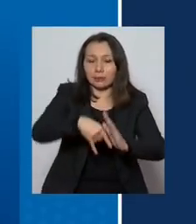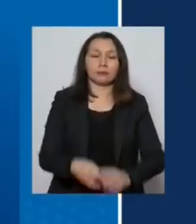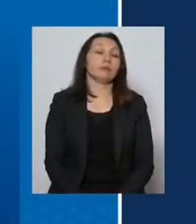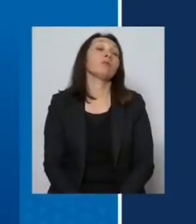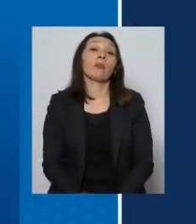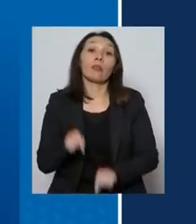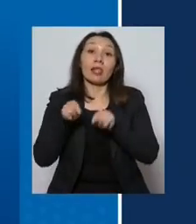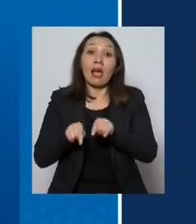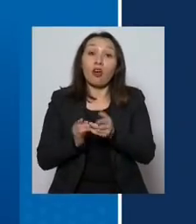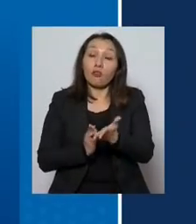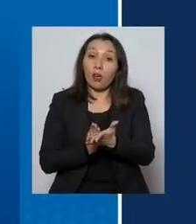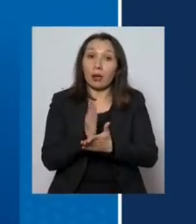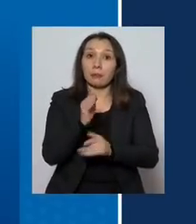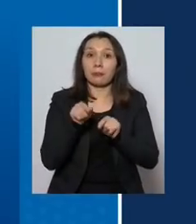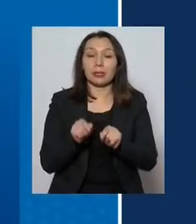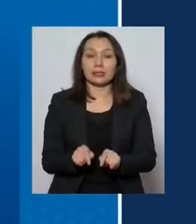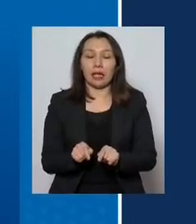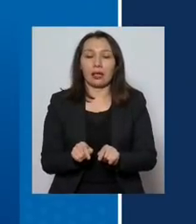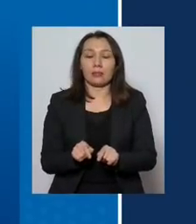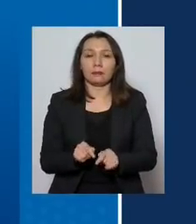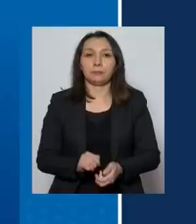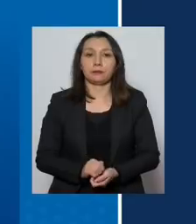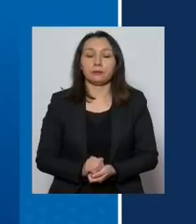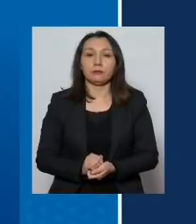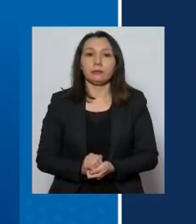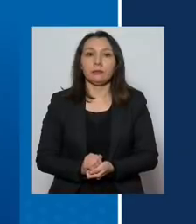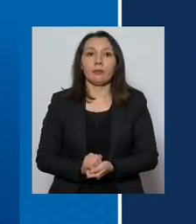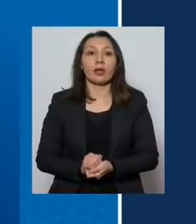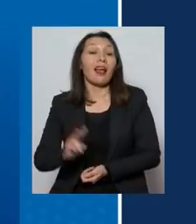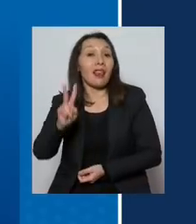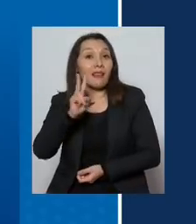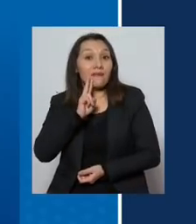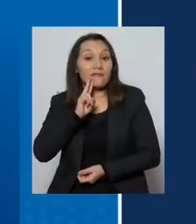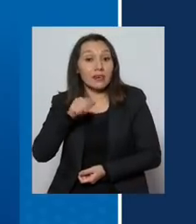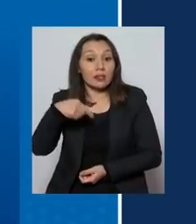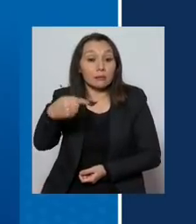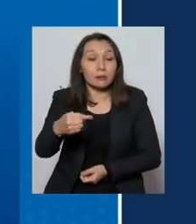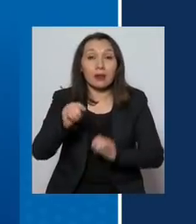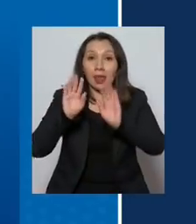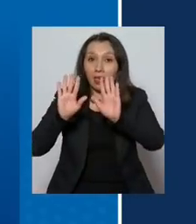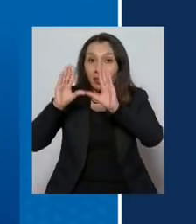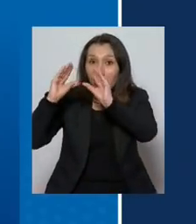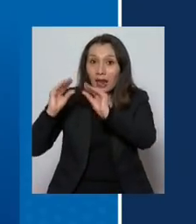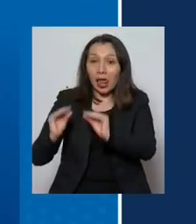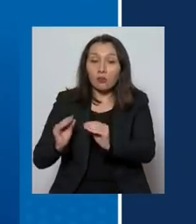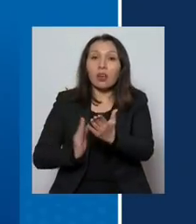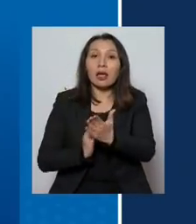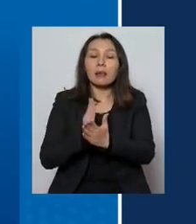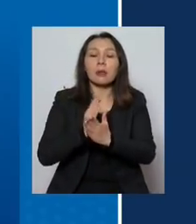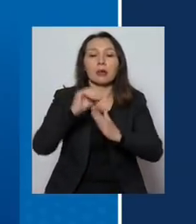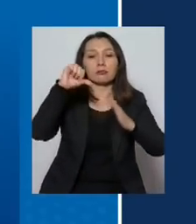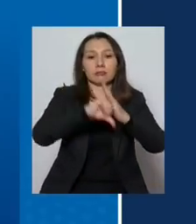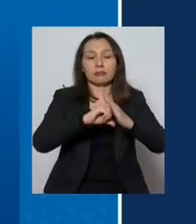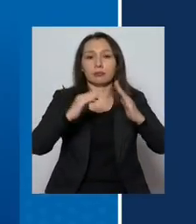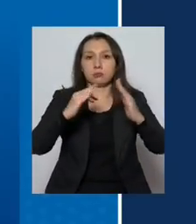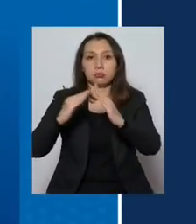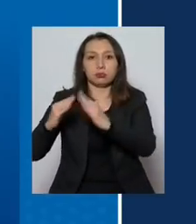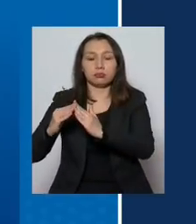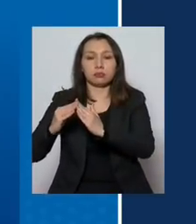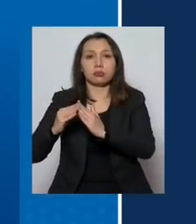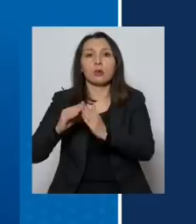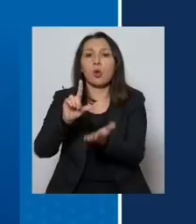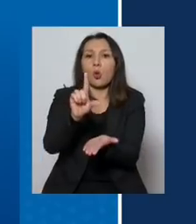Vamos a iniciar a partir del día viernes a las 22 horas una cuarentena en